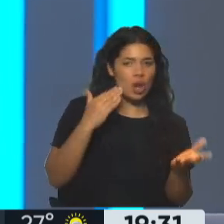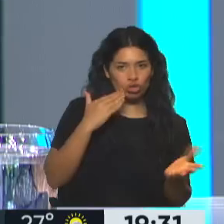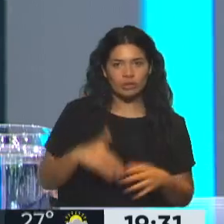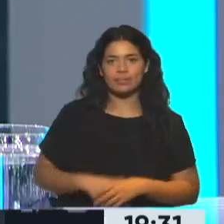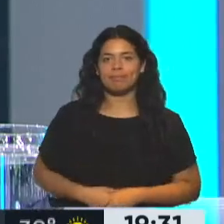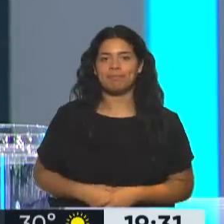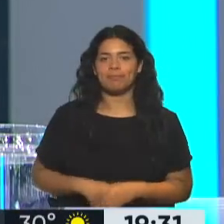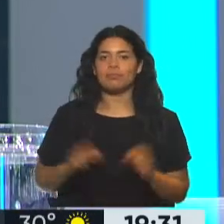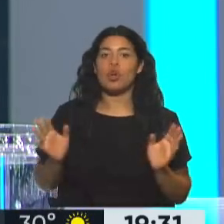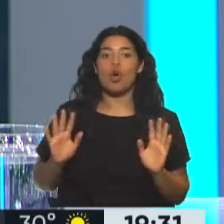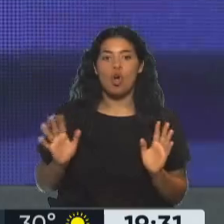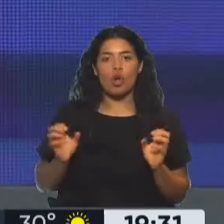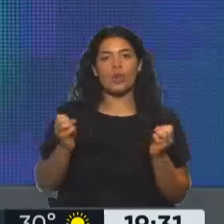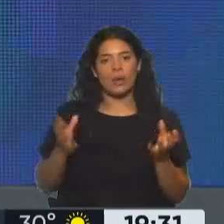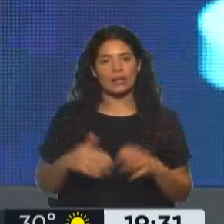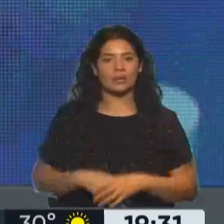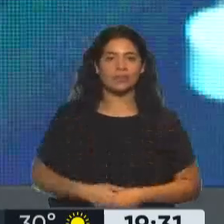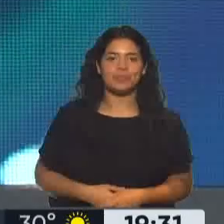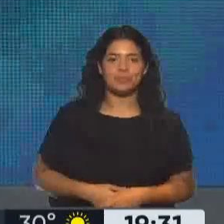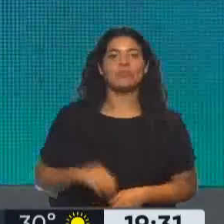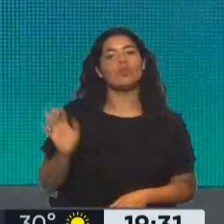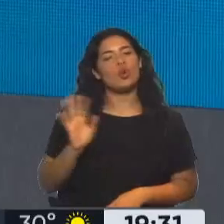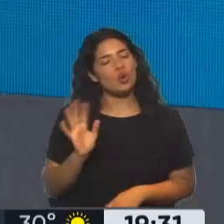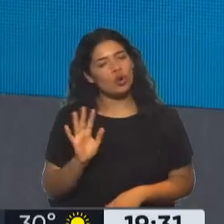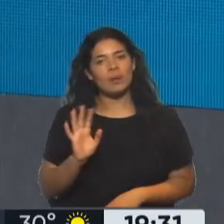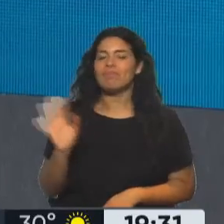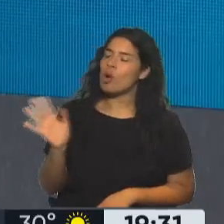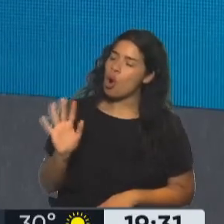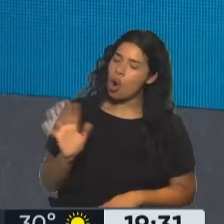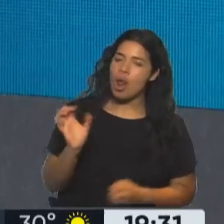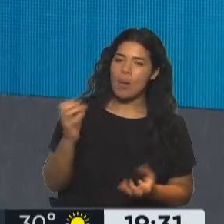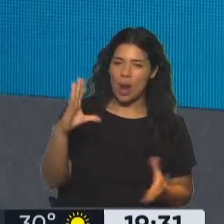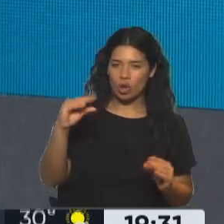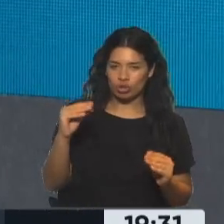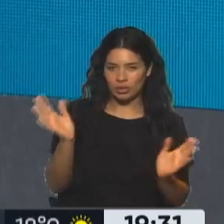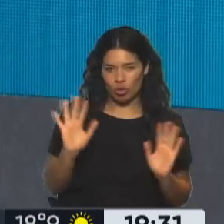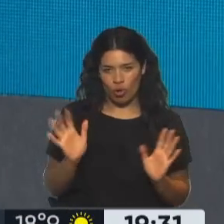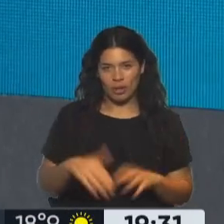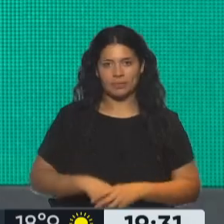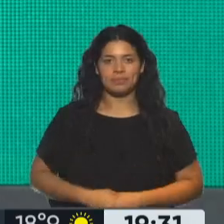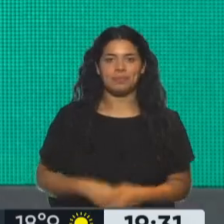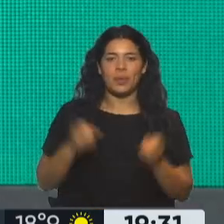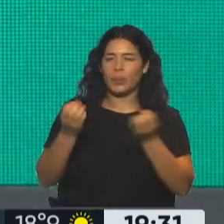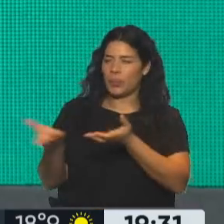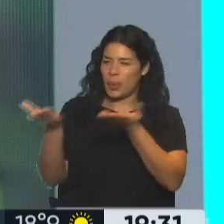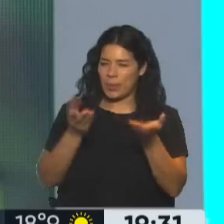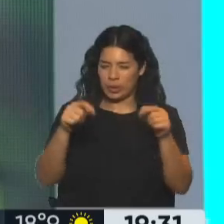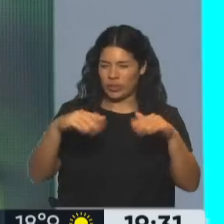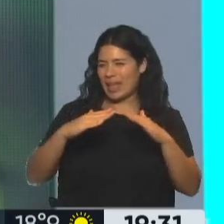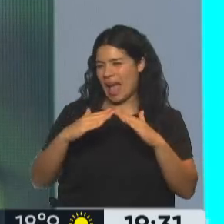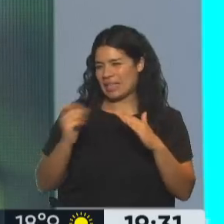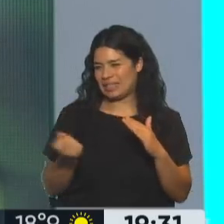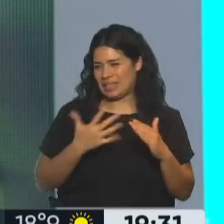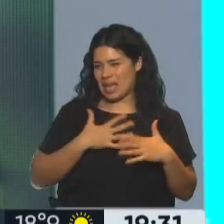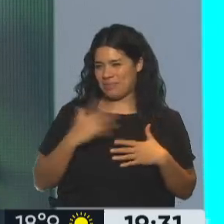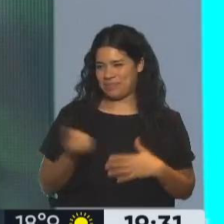Peretti. Salud y cosecha, don Horacio. Señora Sofía Caram. Hola, Horacio, ¿cómo va? Buenas noches. Bienvenido a su casa de siempre, don querido Hernán Lechner. Un placer estar acá.